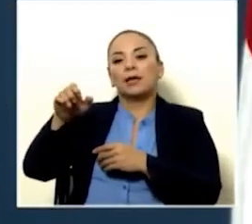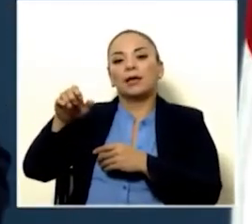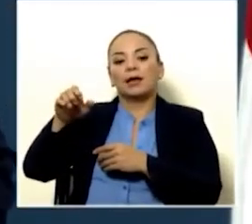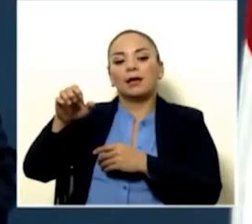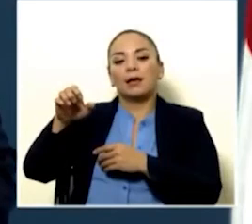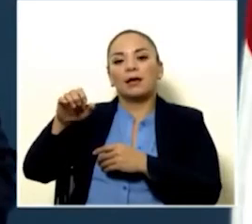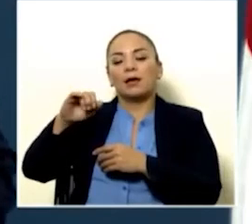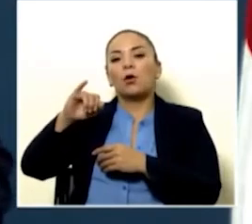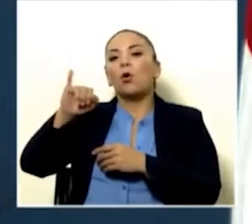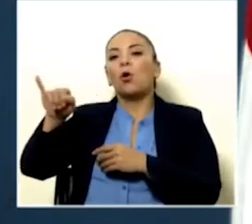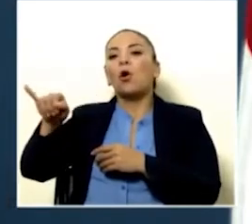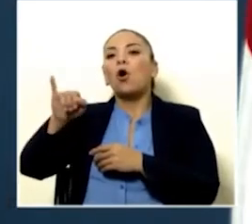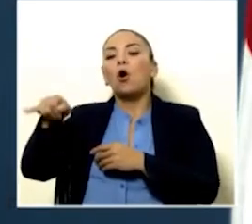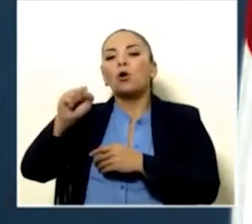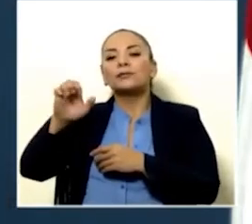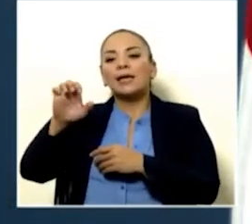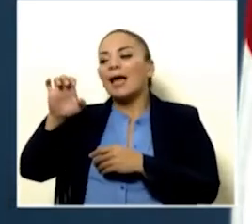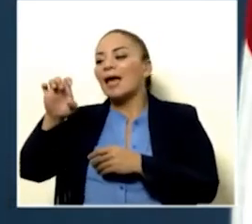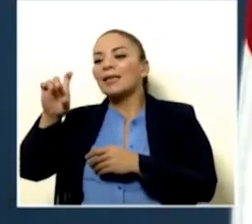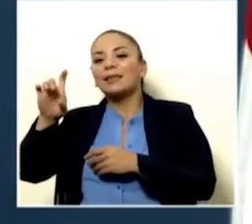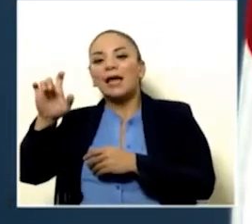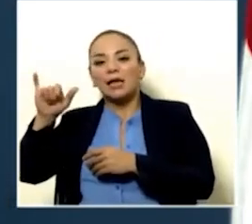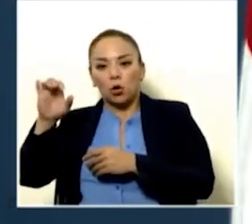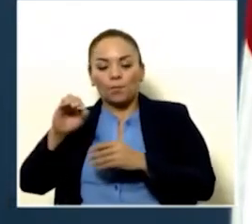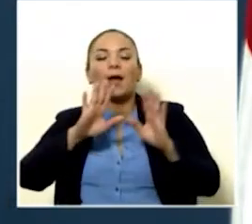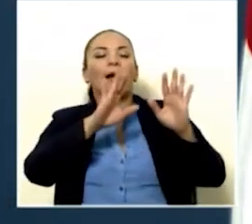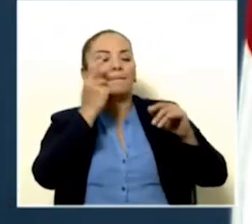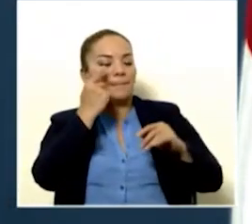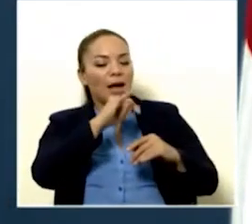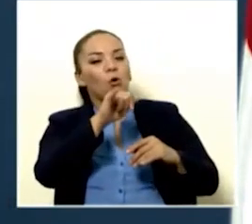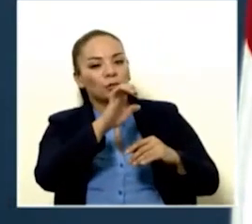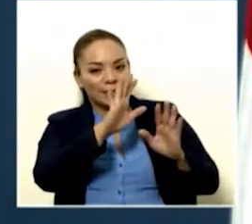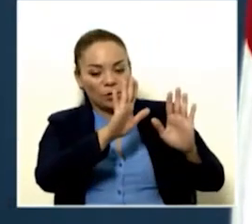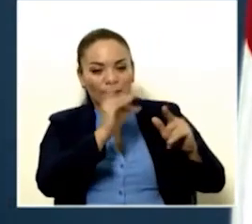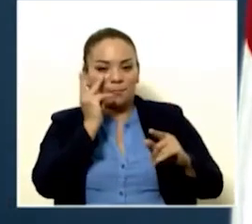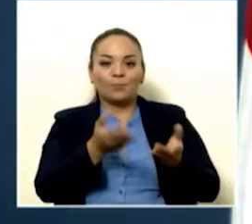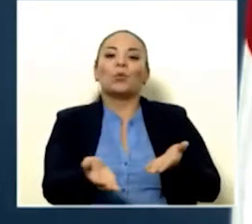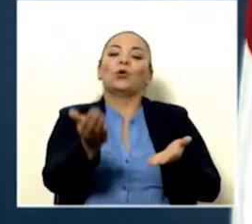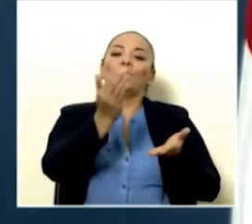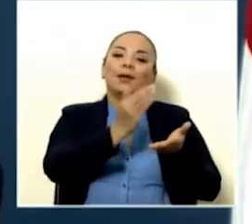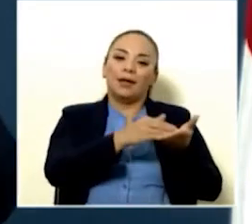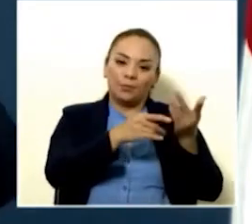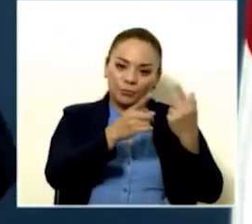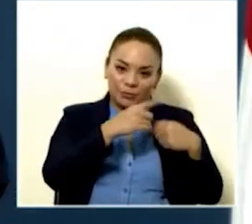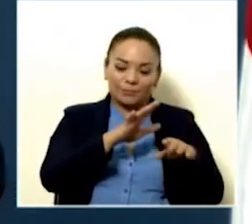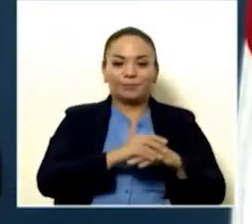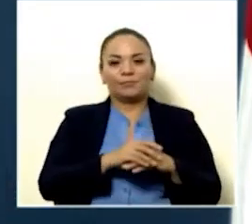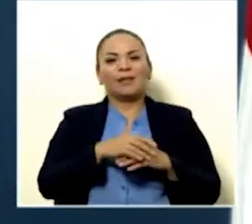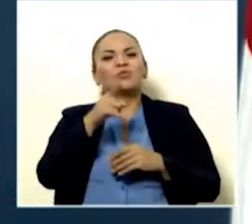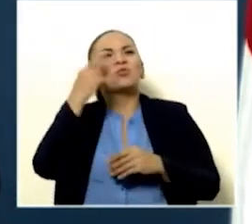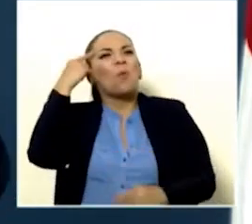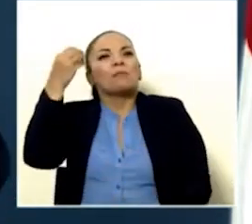José Delio. José Adelio. José Adelio, don José Adelio. Eso es, volvemos a lo mismo, la